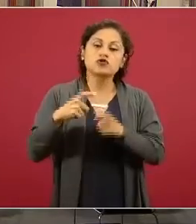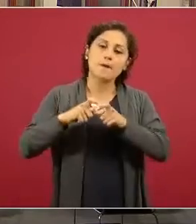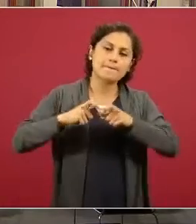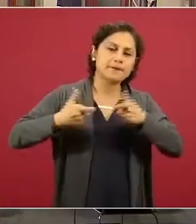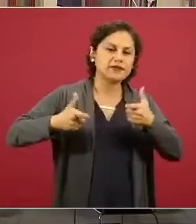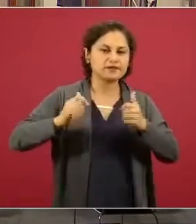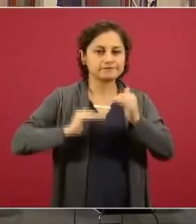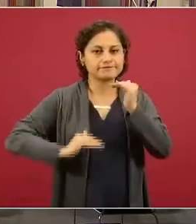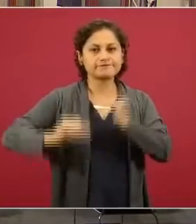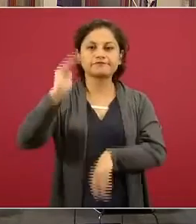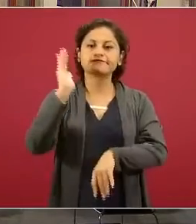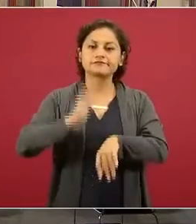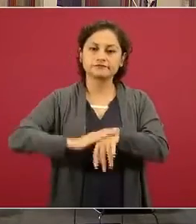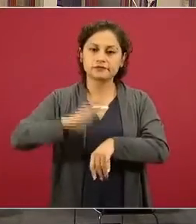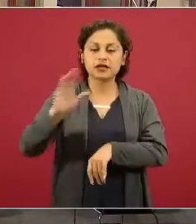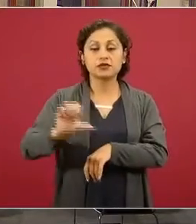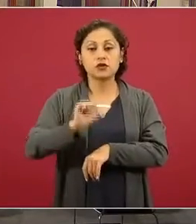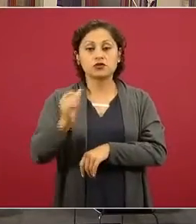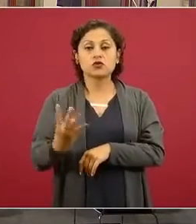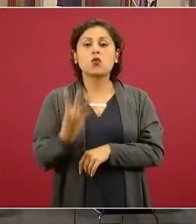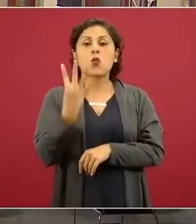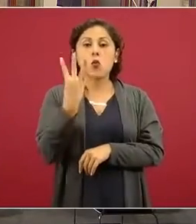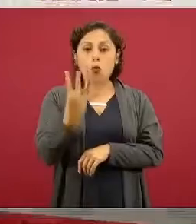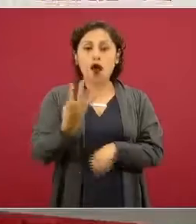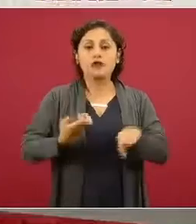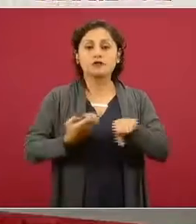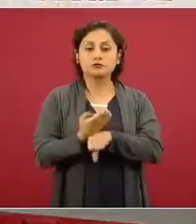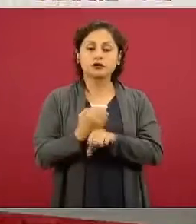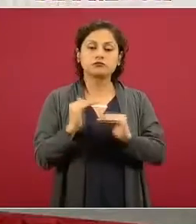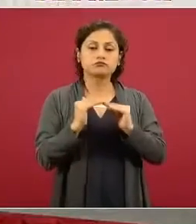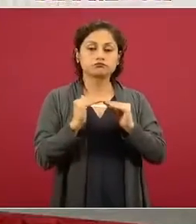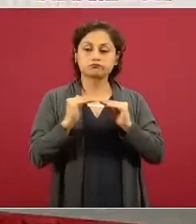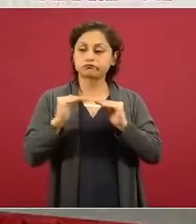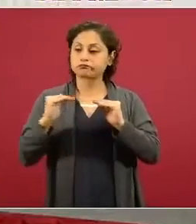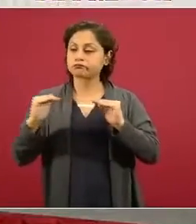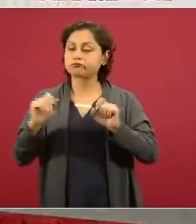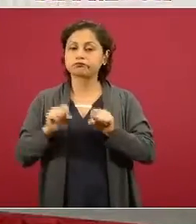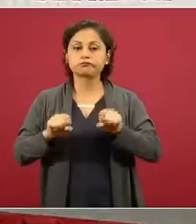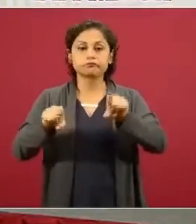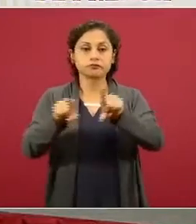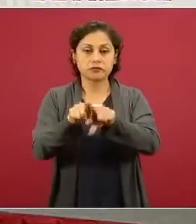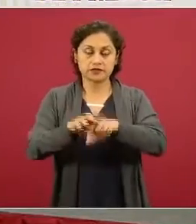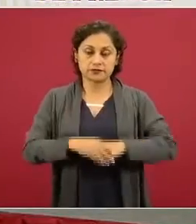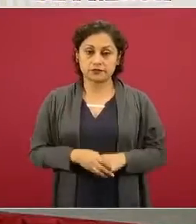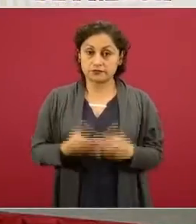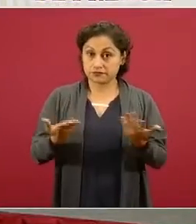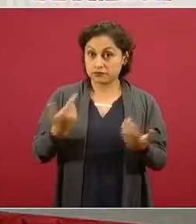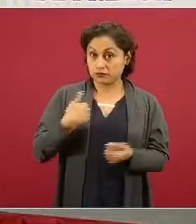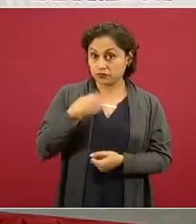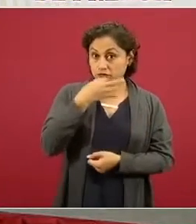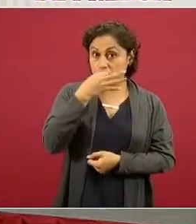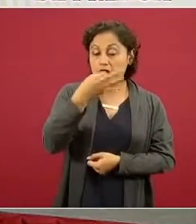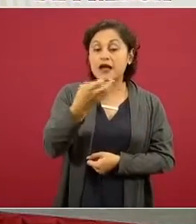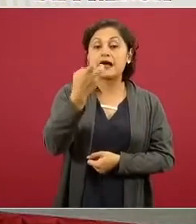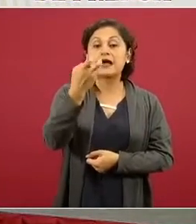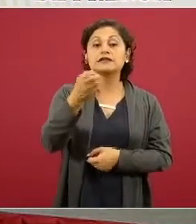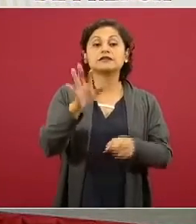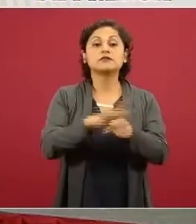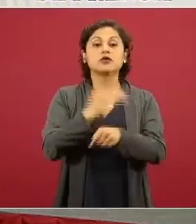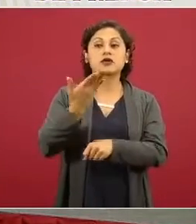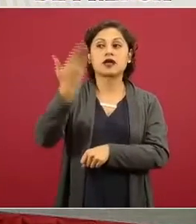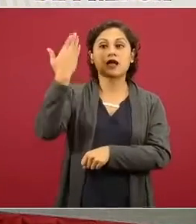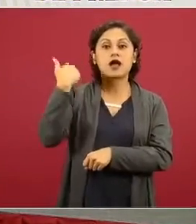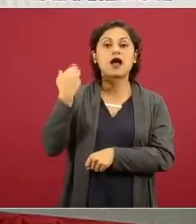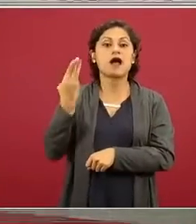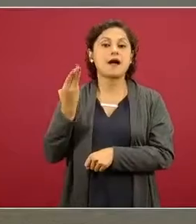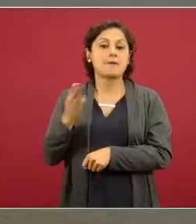que están en una zona de estabilidad. Esto lo comento porque pues esto es un poco lo que veníamos señalando prácticamente desde mayo, la